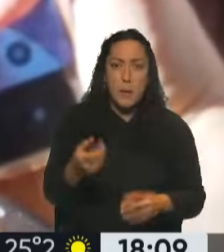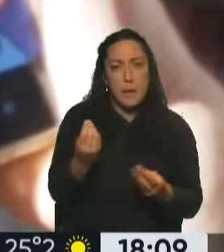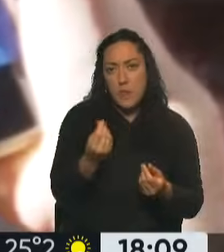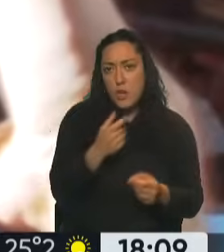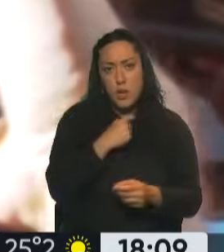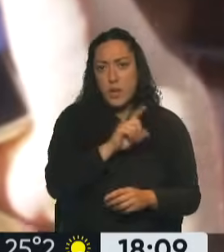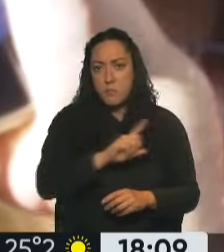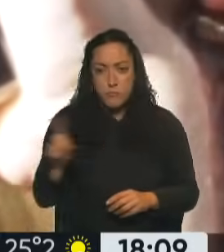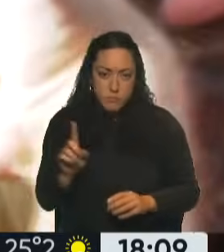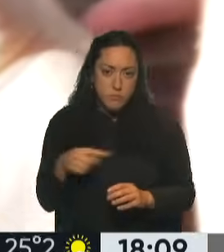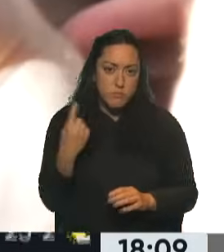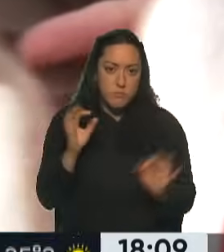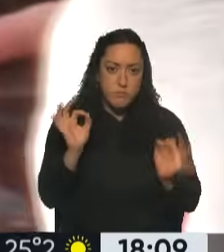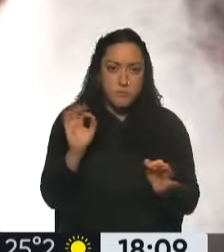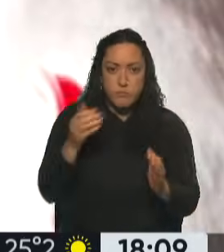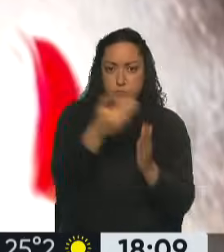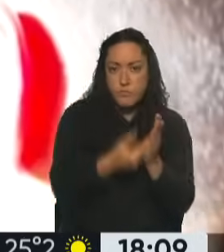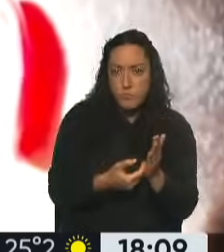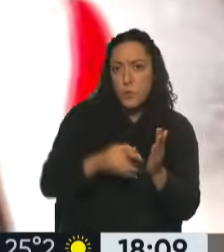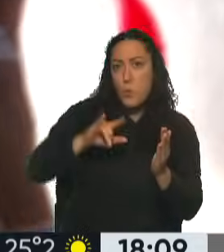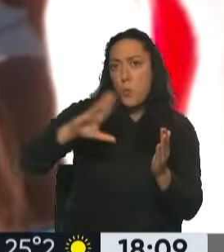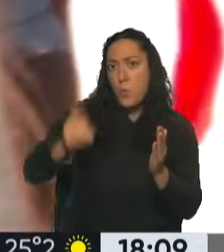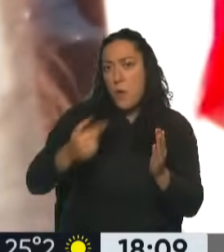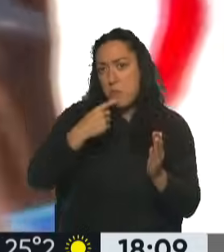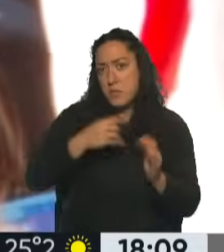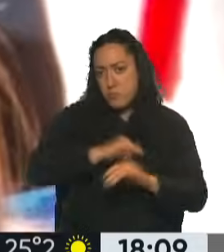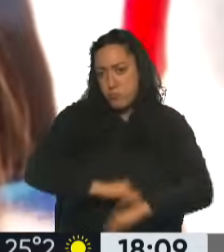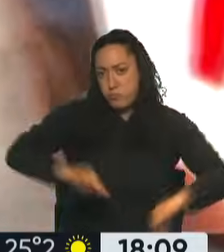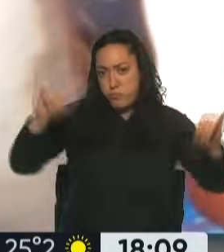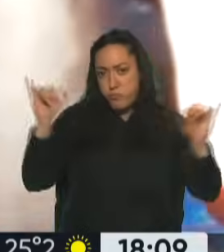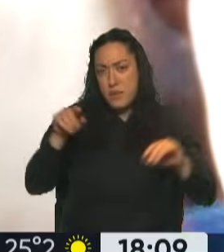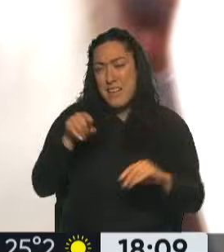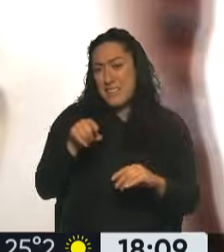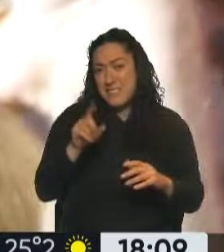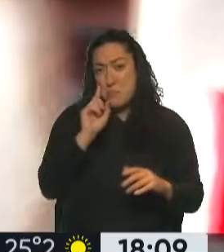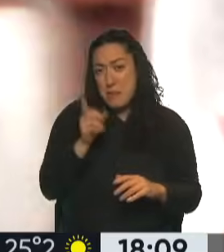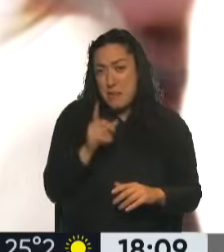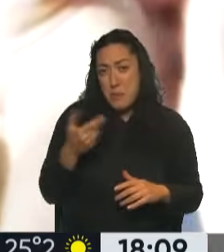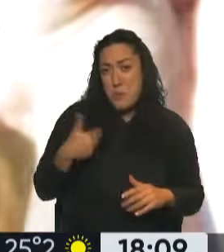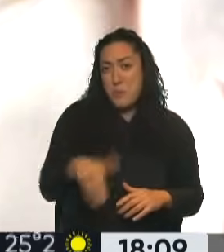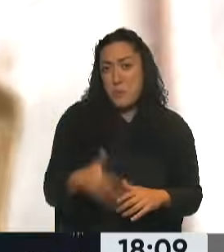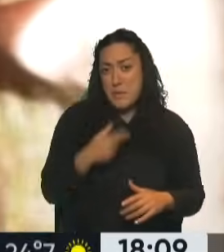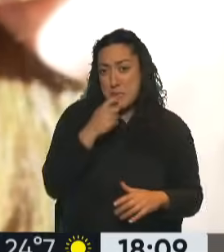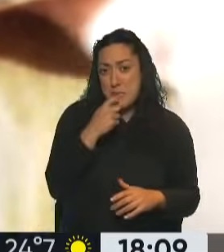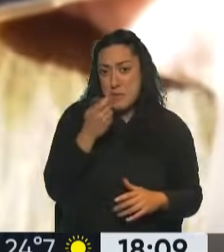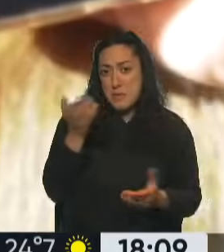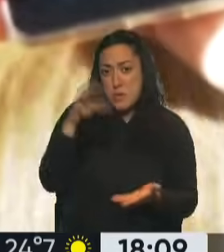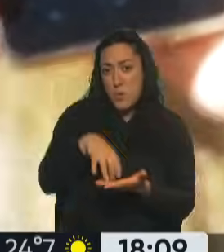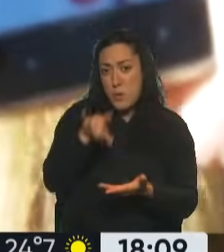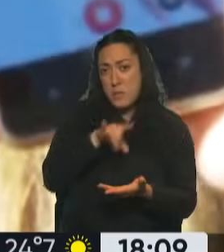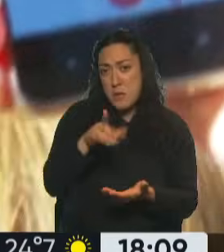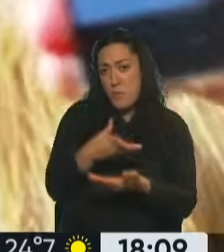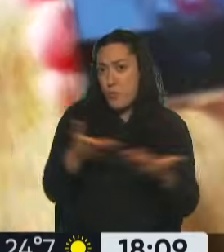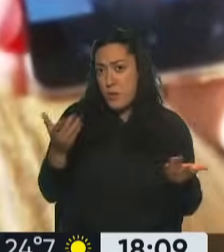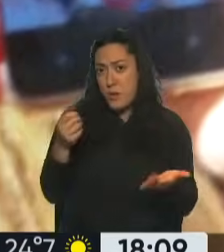universidad, sabiendo también que acaba de salir un comunicado de la UBA manifestando que eso pone en completo peligro el que siga existiendo la universidad pública